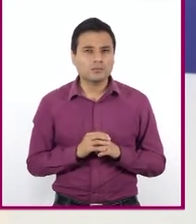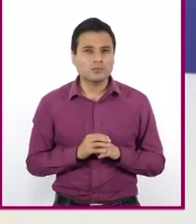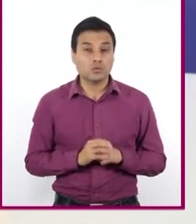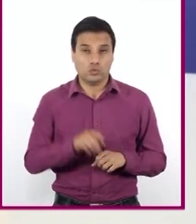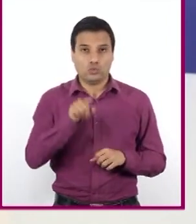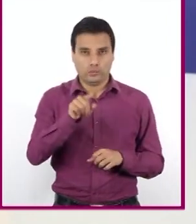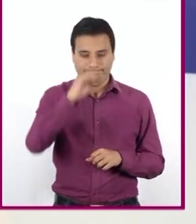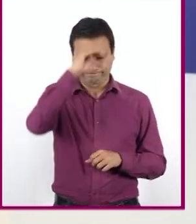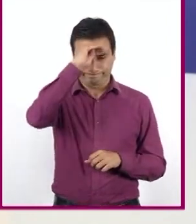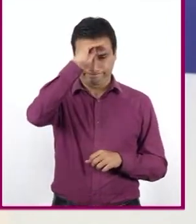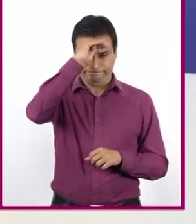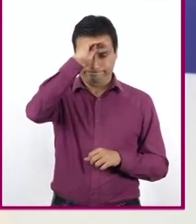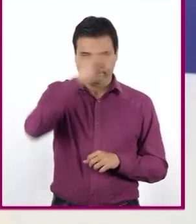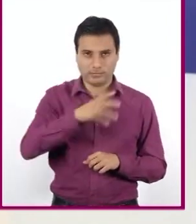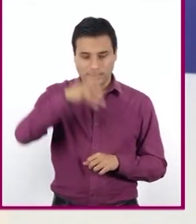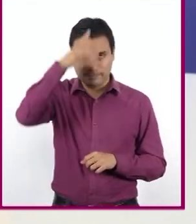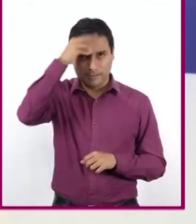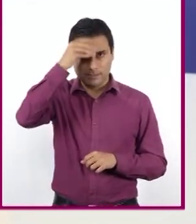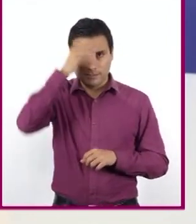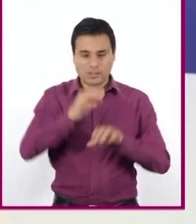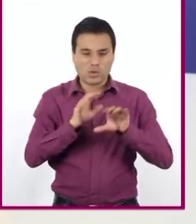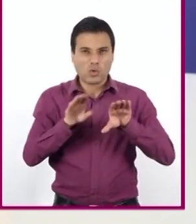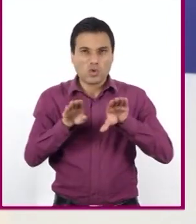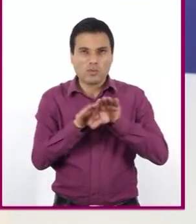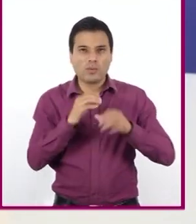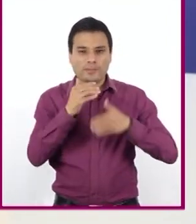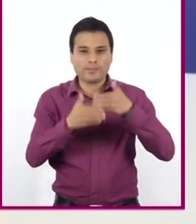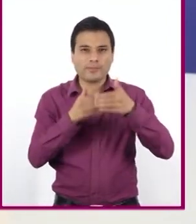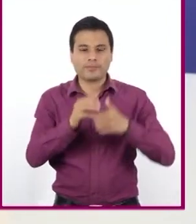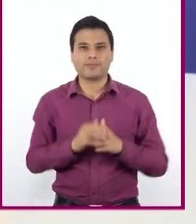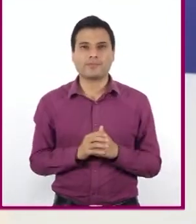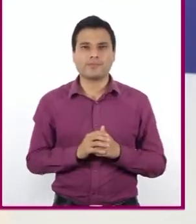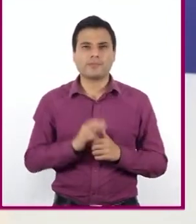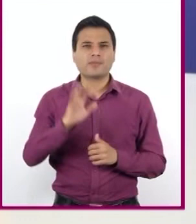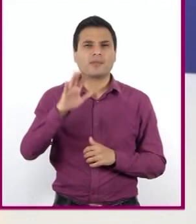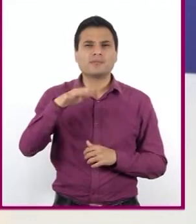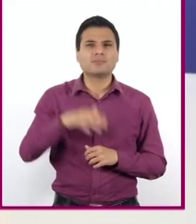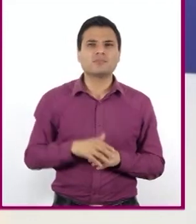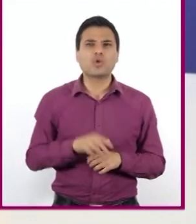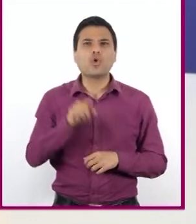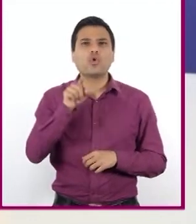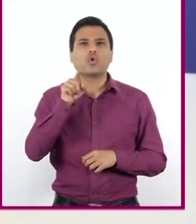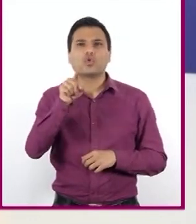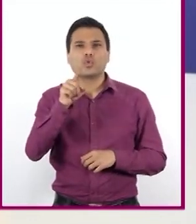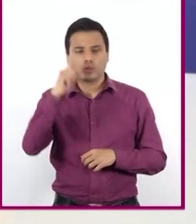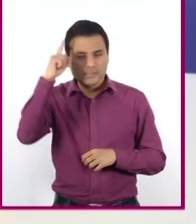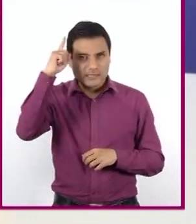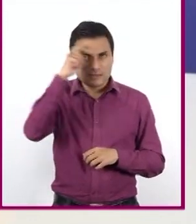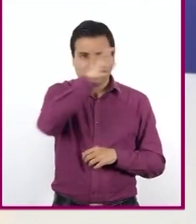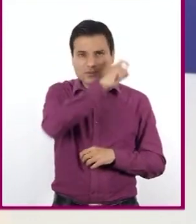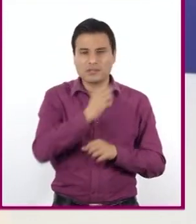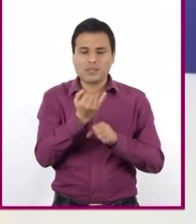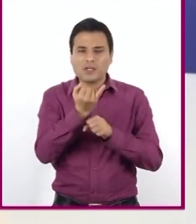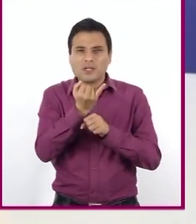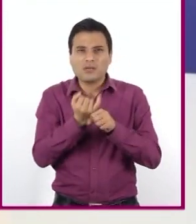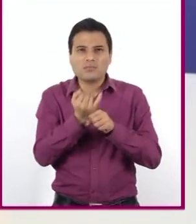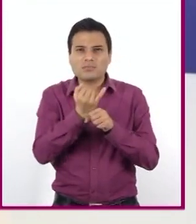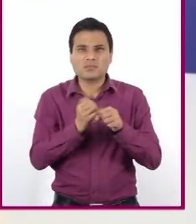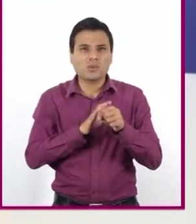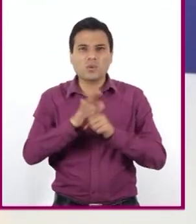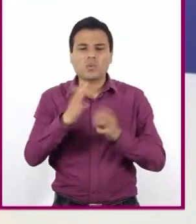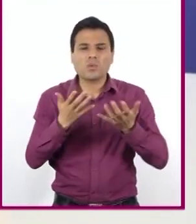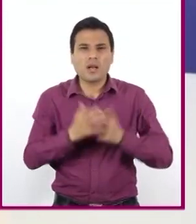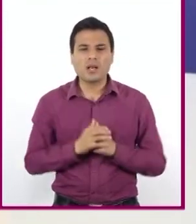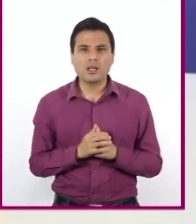de aprendizaje. Aleli, ¿qué dificultades tuvieron al realizar la investigación histórica y